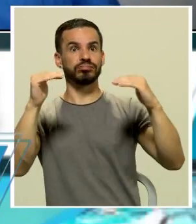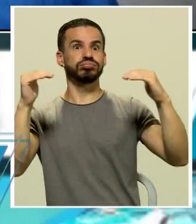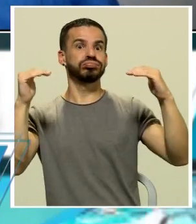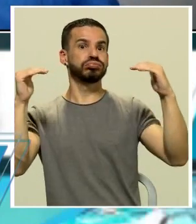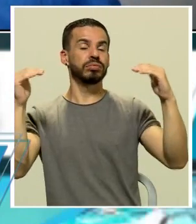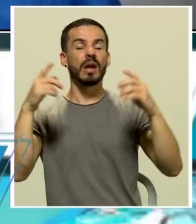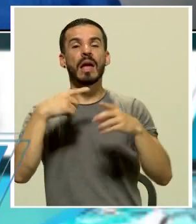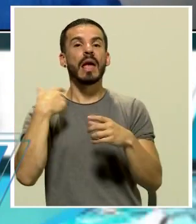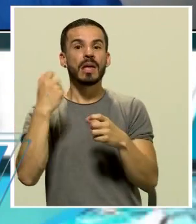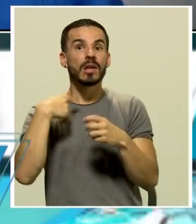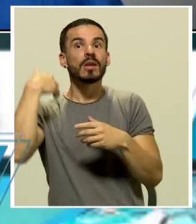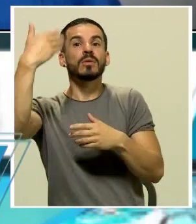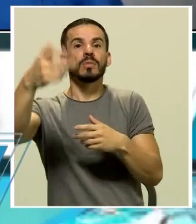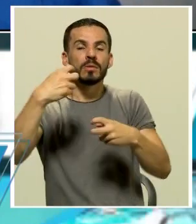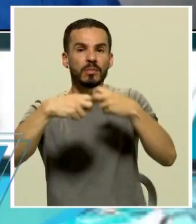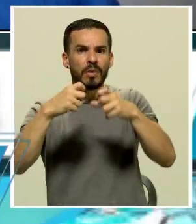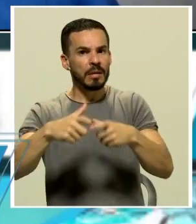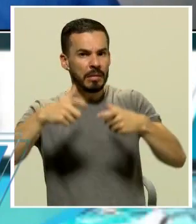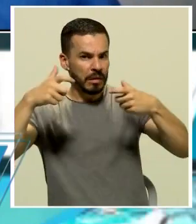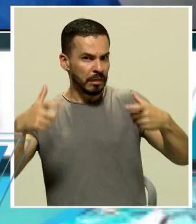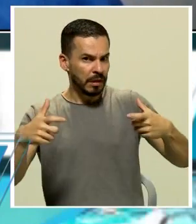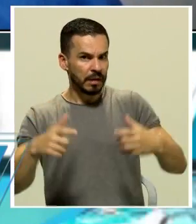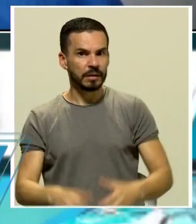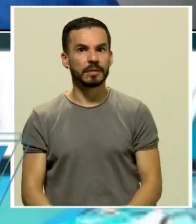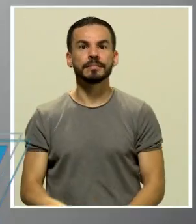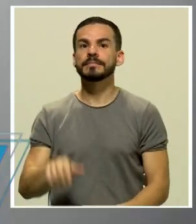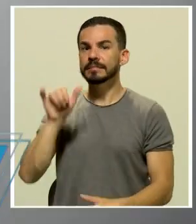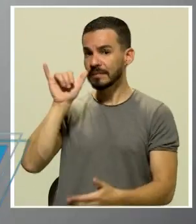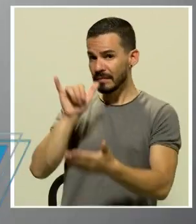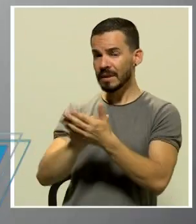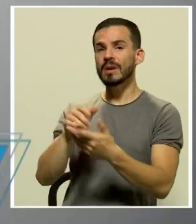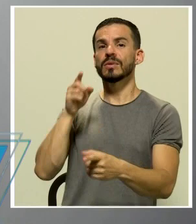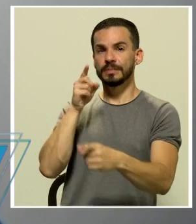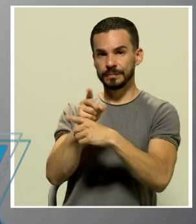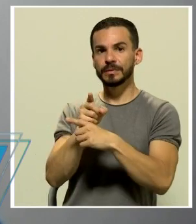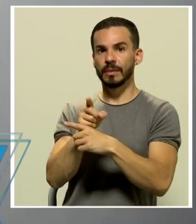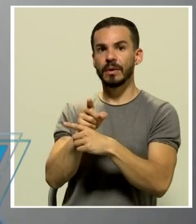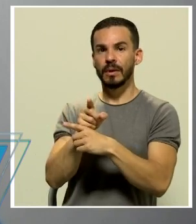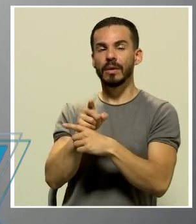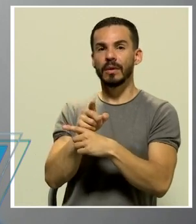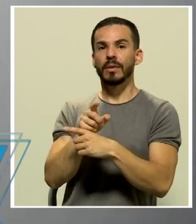muy grave de aquí a poco tiempo. Eso es totalmente cierto,